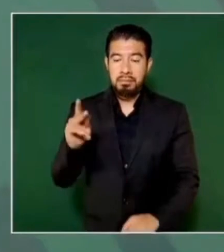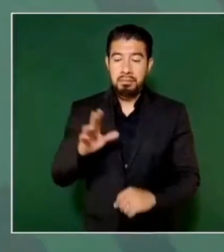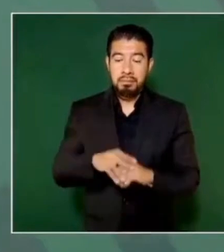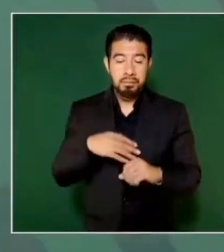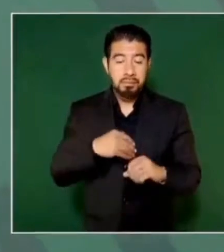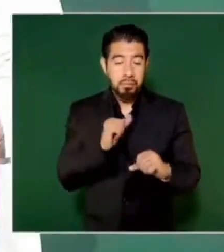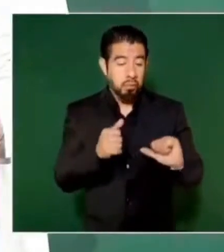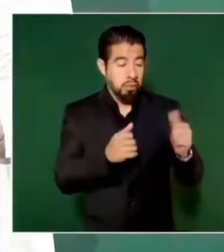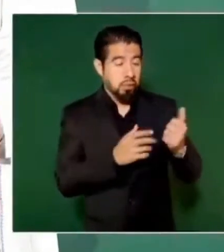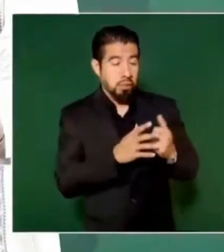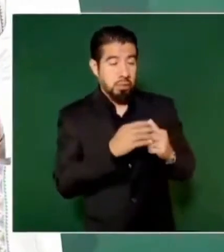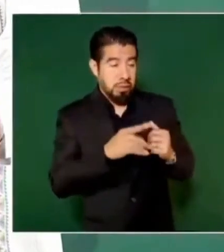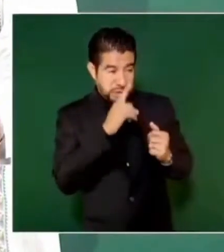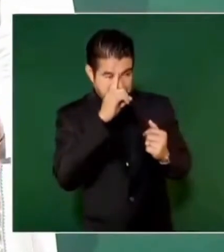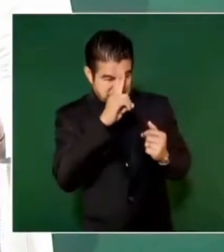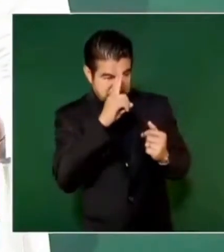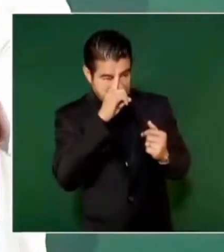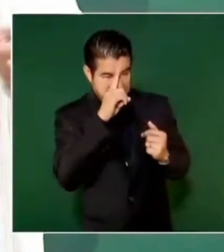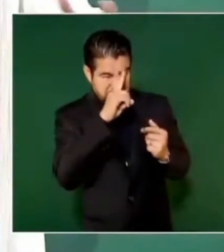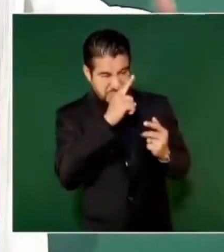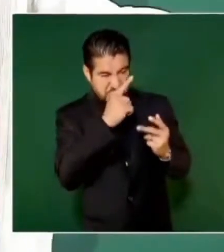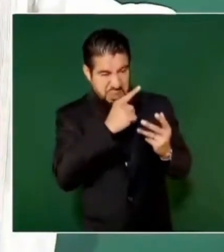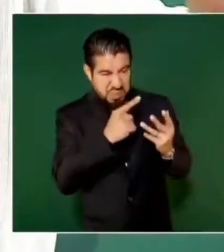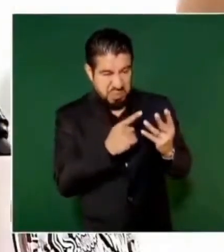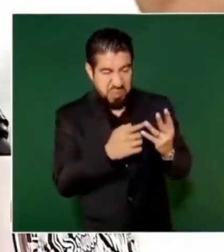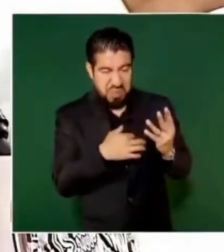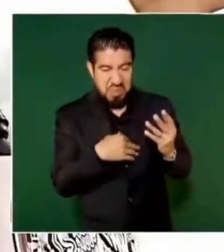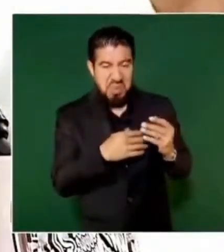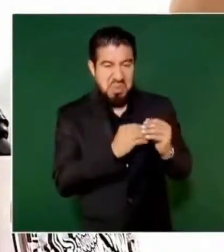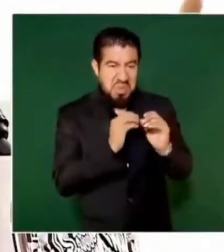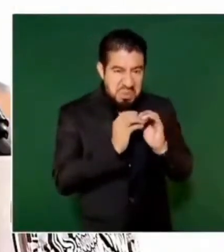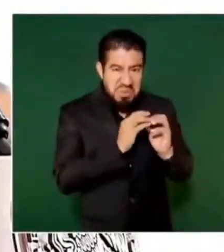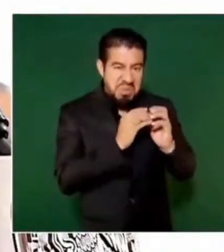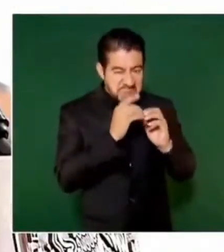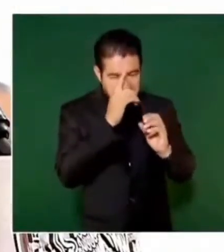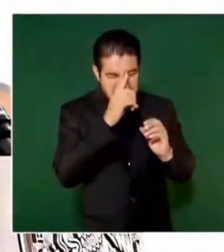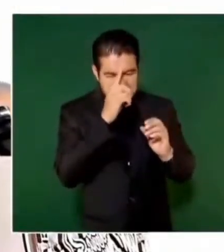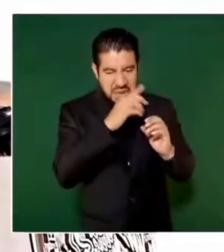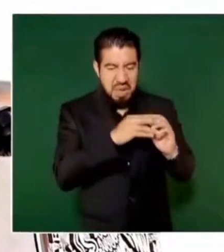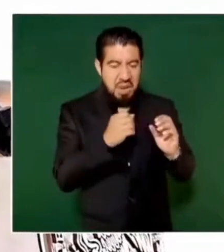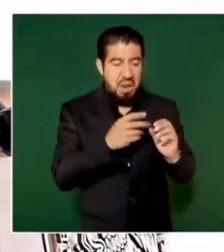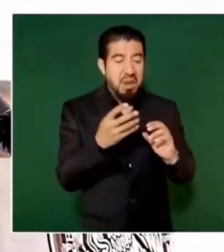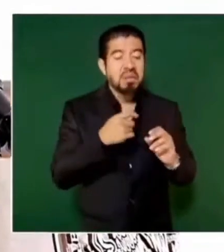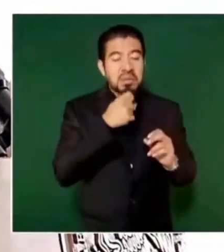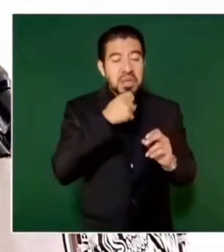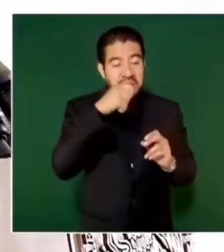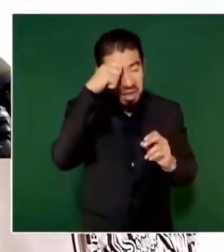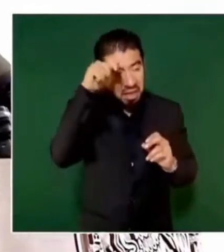aconsejándole a posibles candidatos,